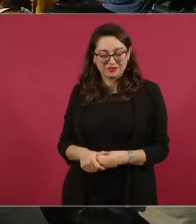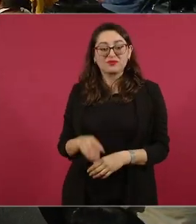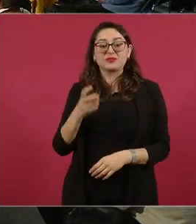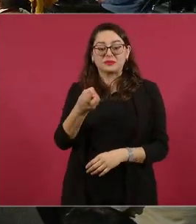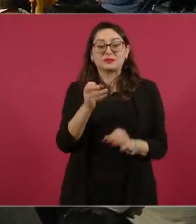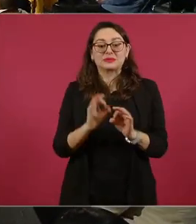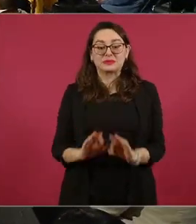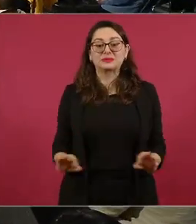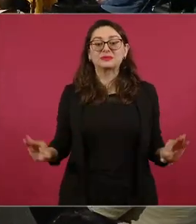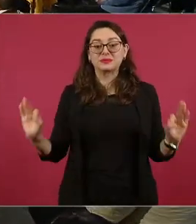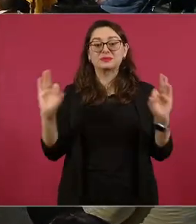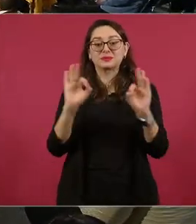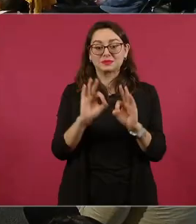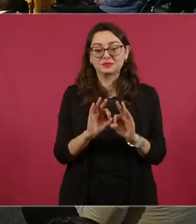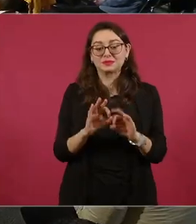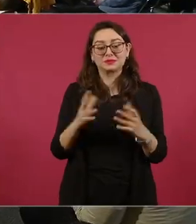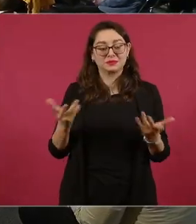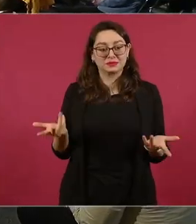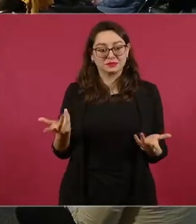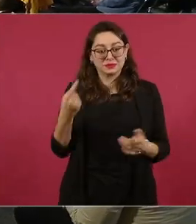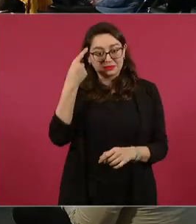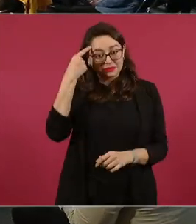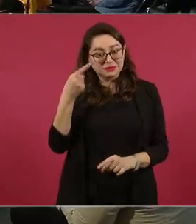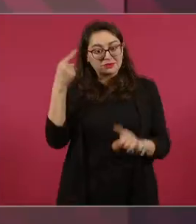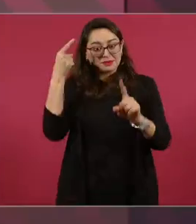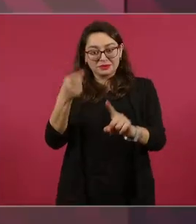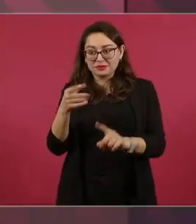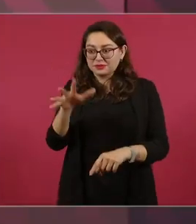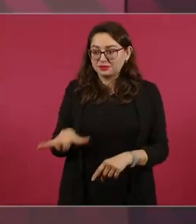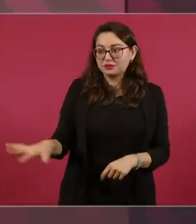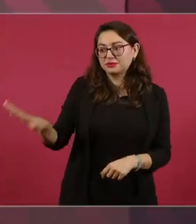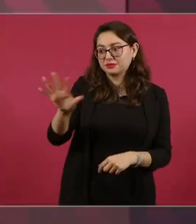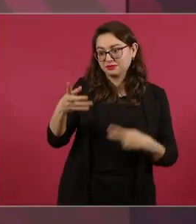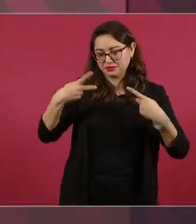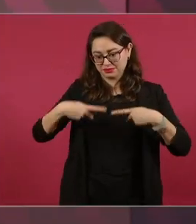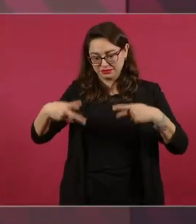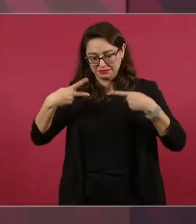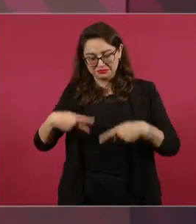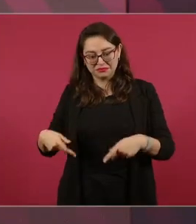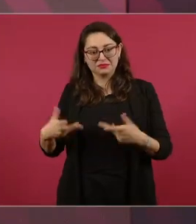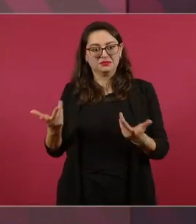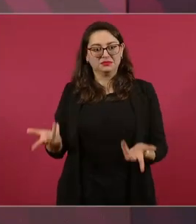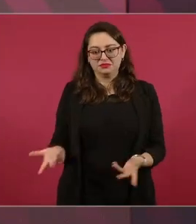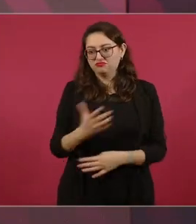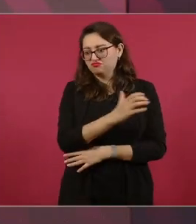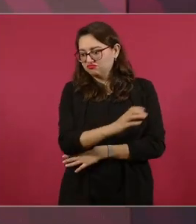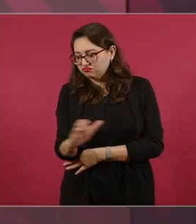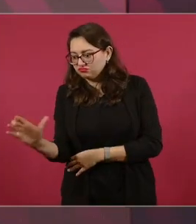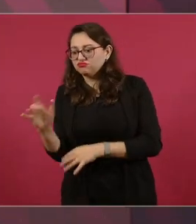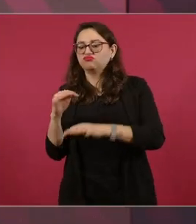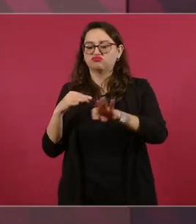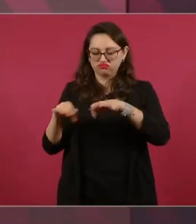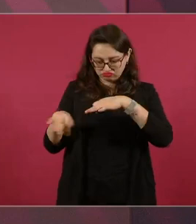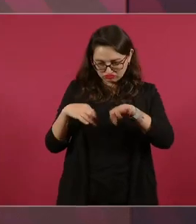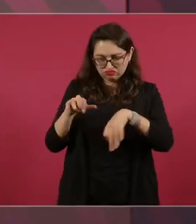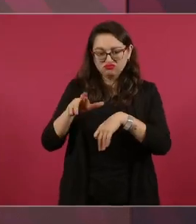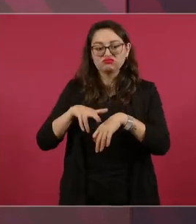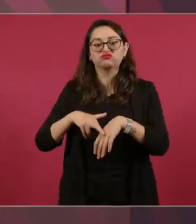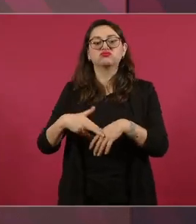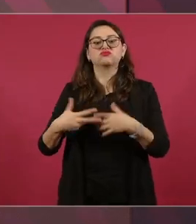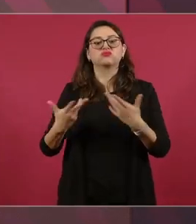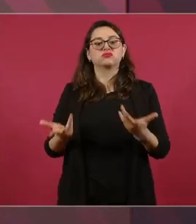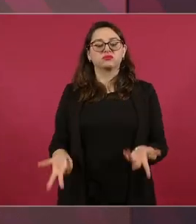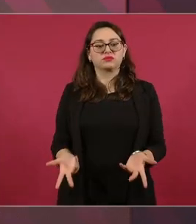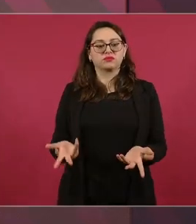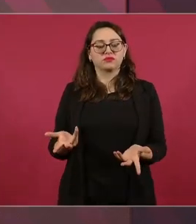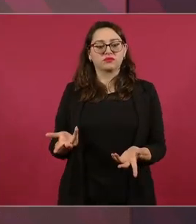la gente con menos recursos económicos, campesinos, obreros, trabajadores